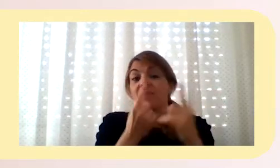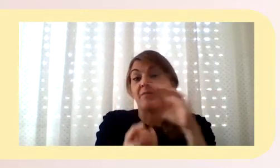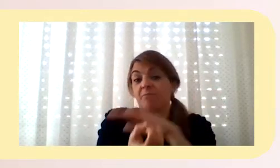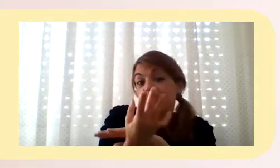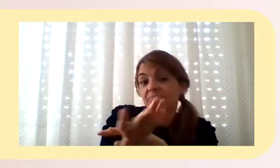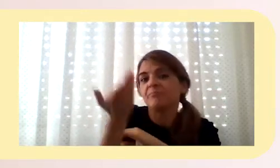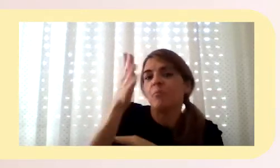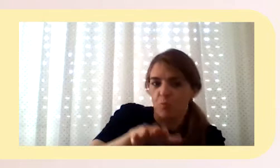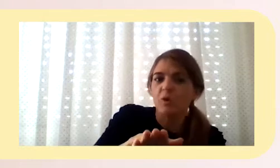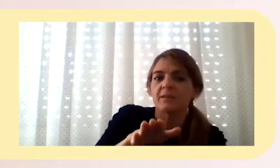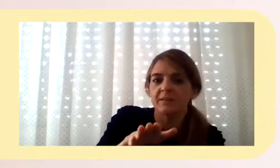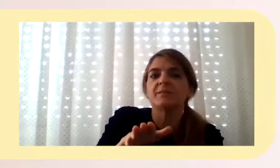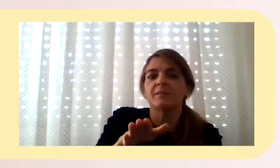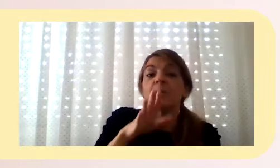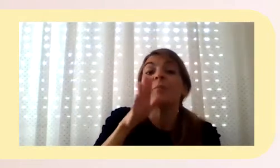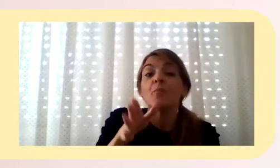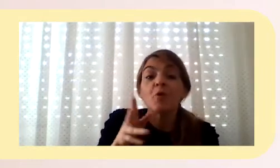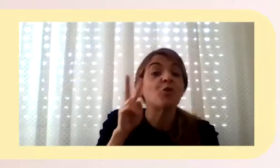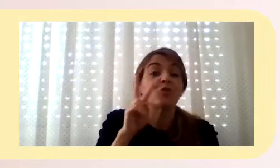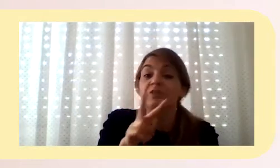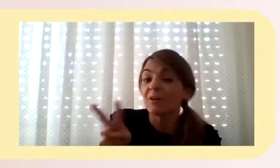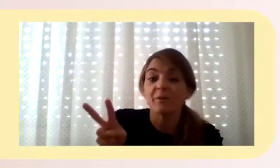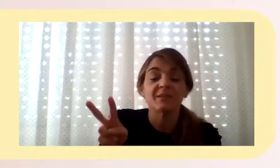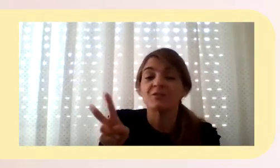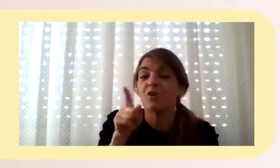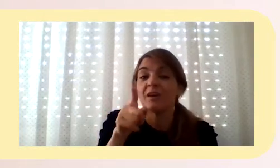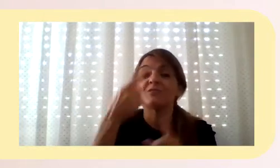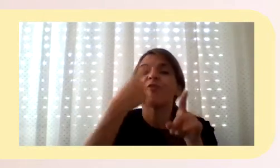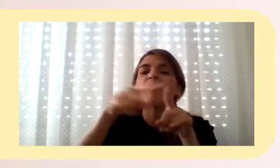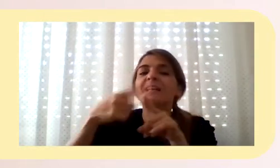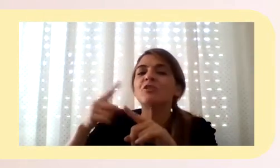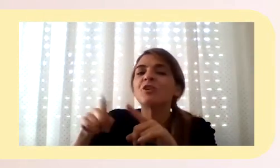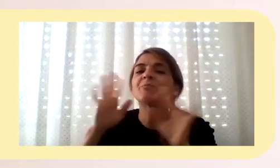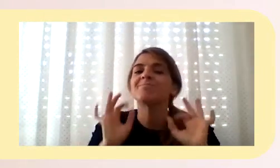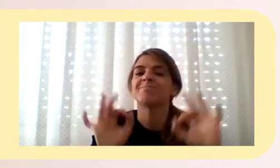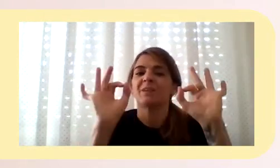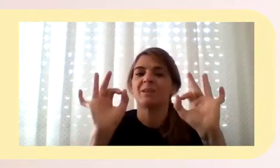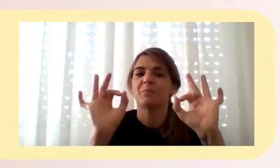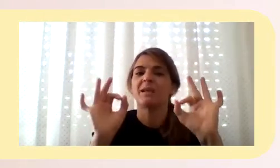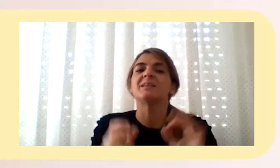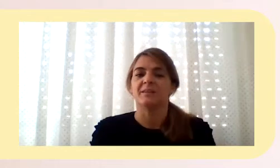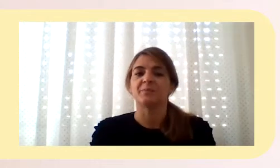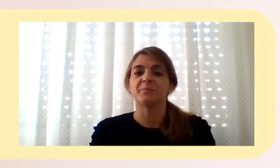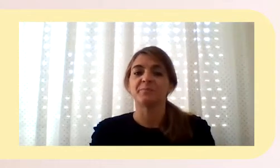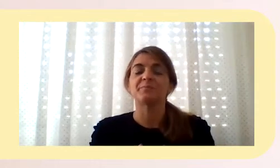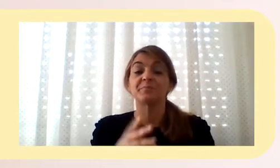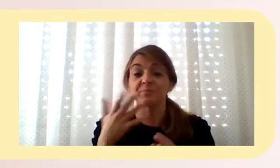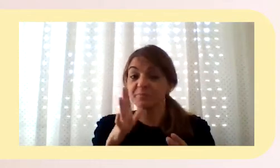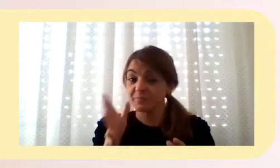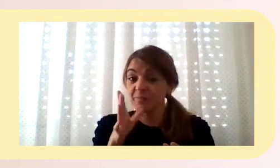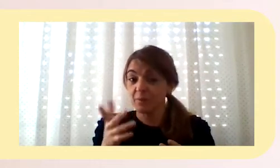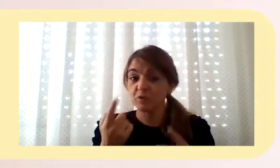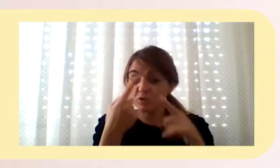la muerte, al no tener en cuenta, como señalaba, estos factores determinantes y no tener en cuenta pues, las diferencias que hay